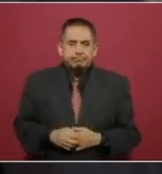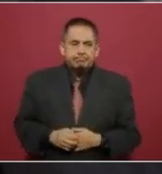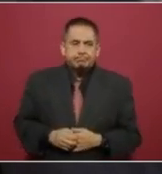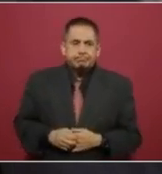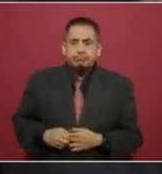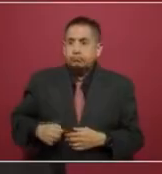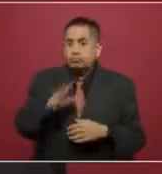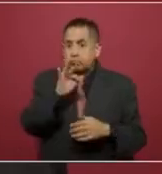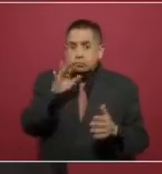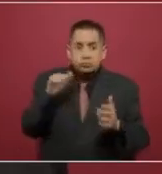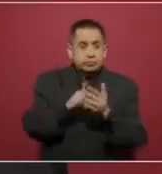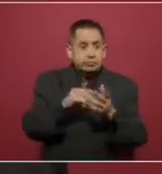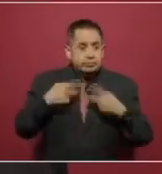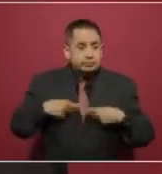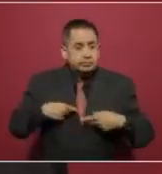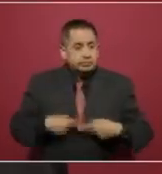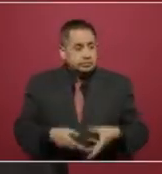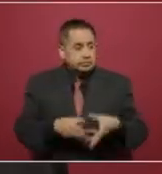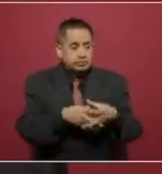40,000 desaparecidos,